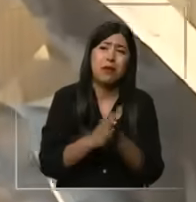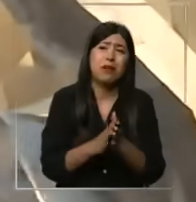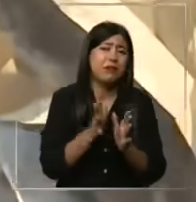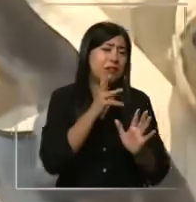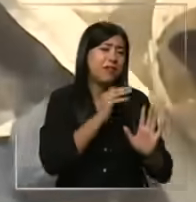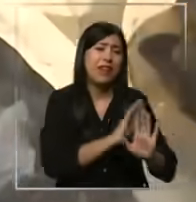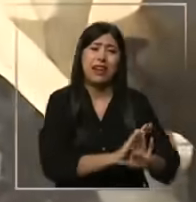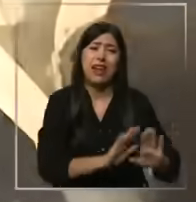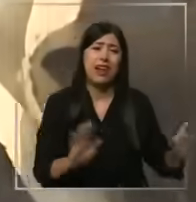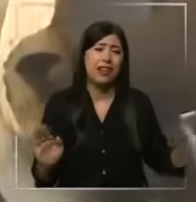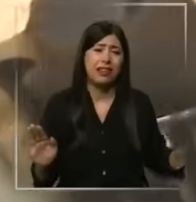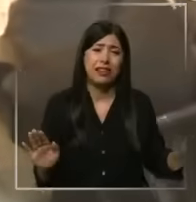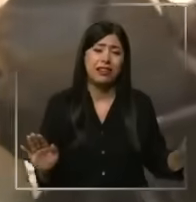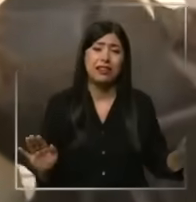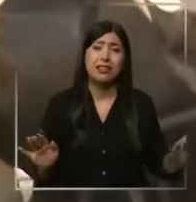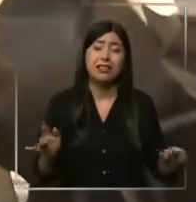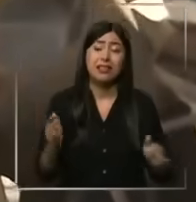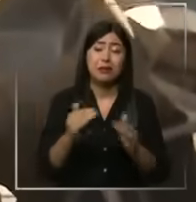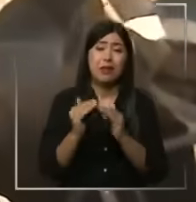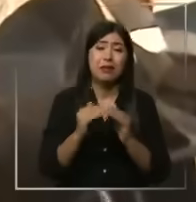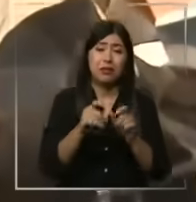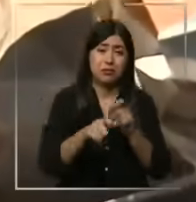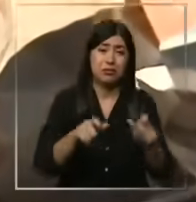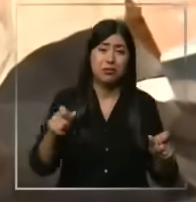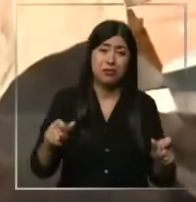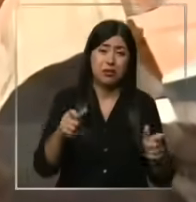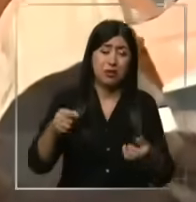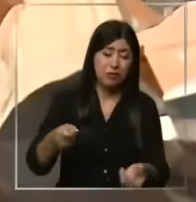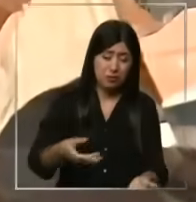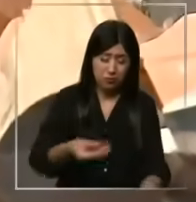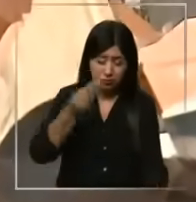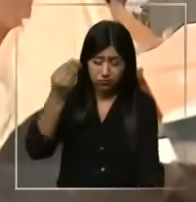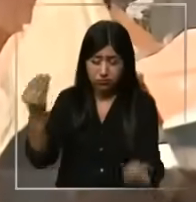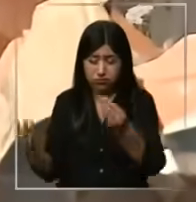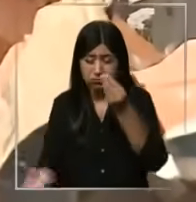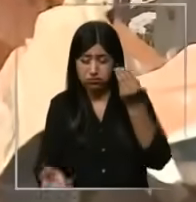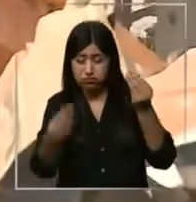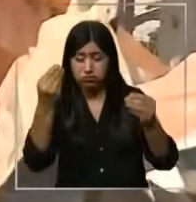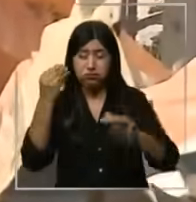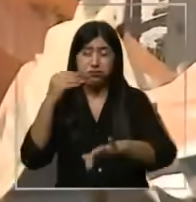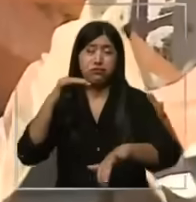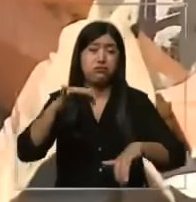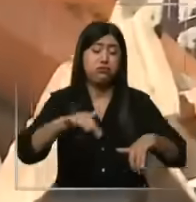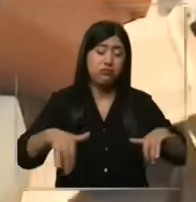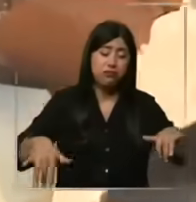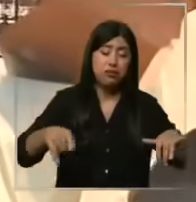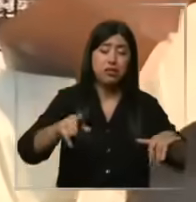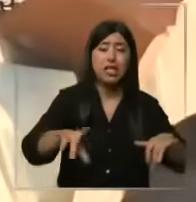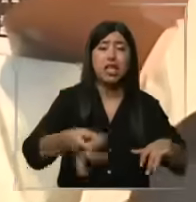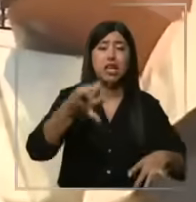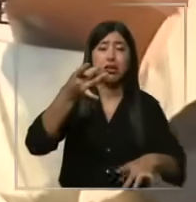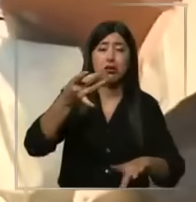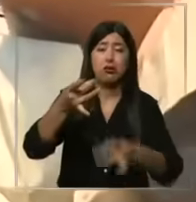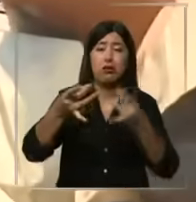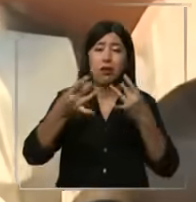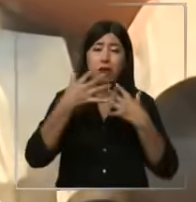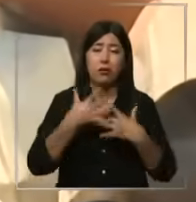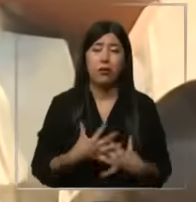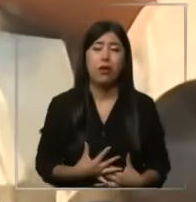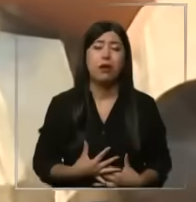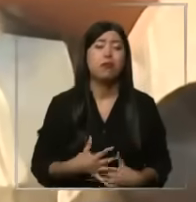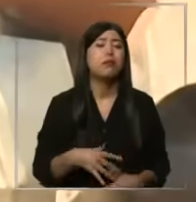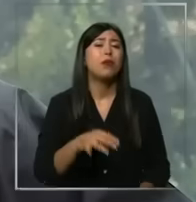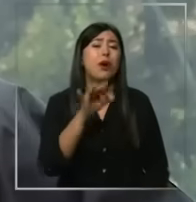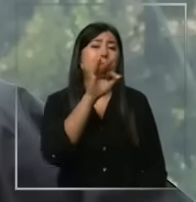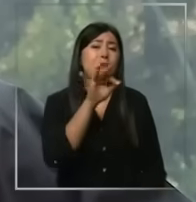nadie. Y es que en la medida que los vecinos recogen escombros, van encontrando más cuerpos. Probablemente vamos a tener un